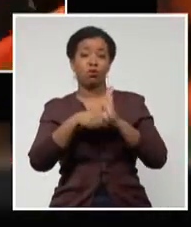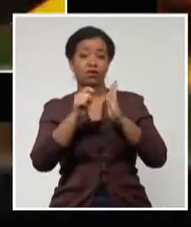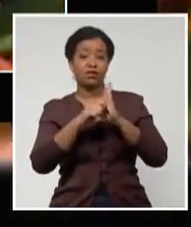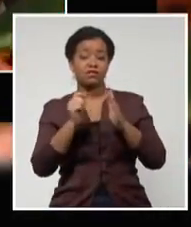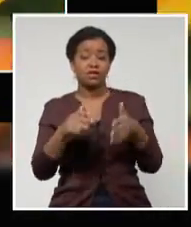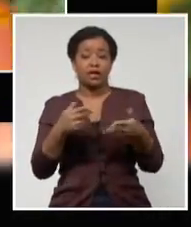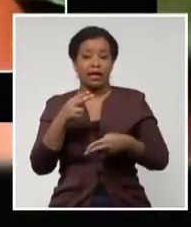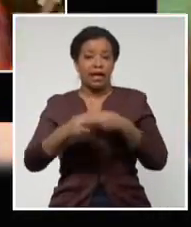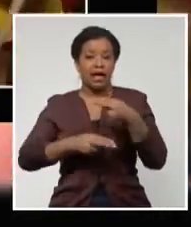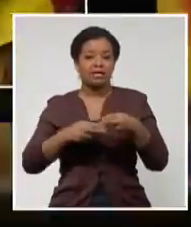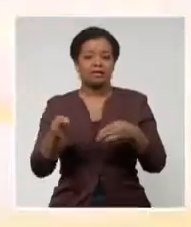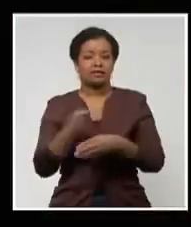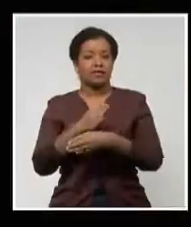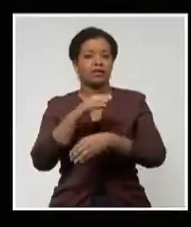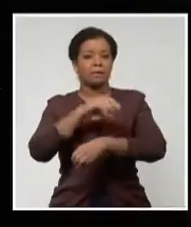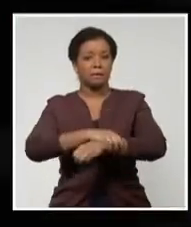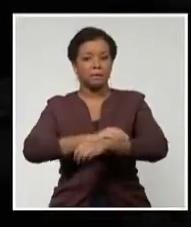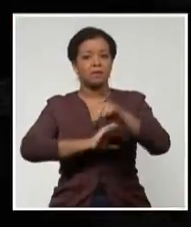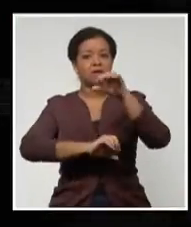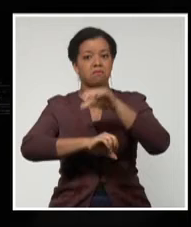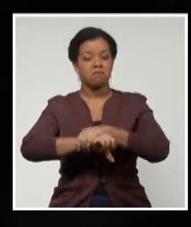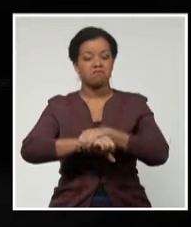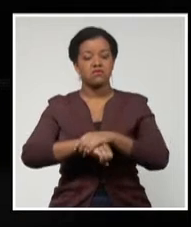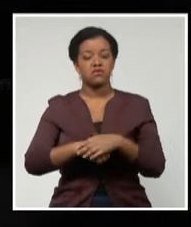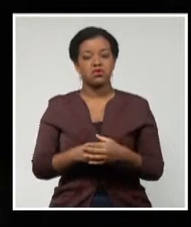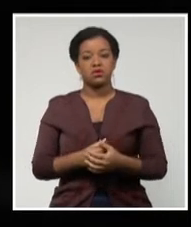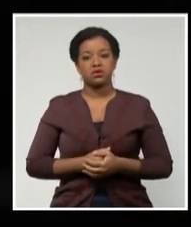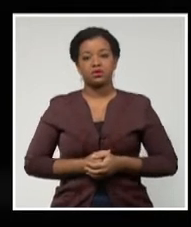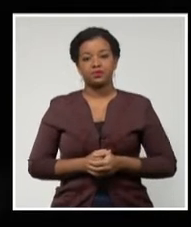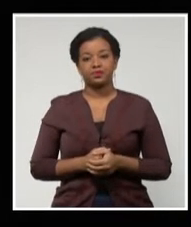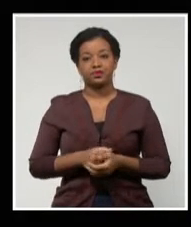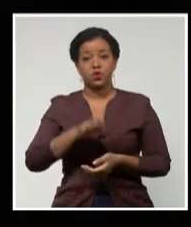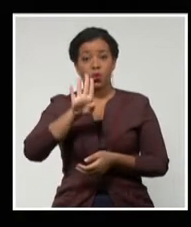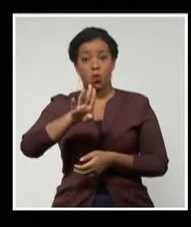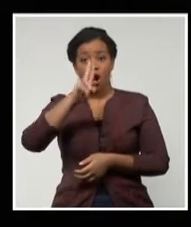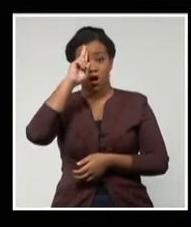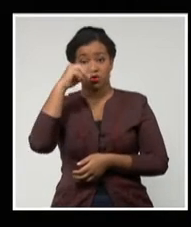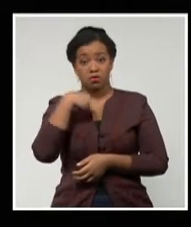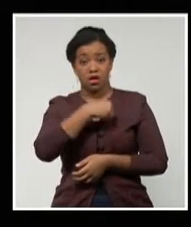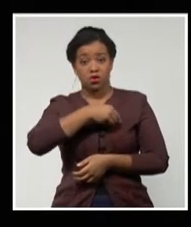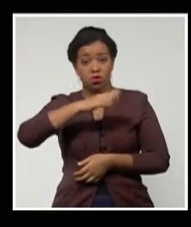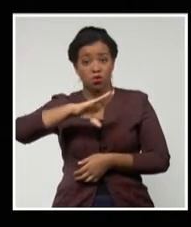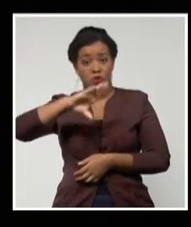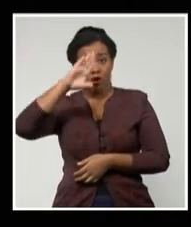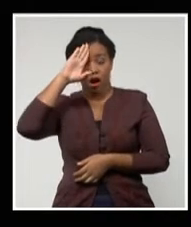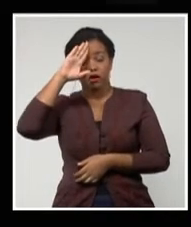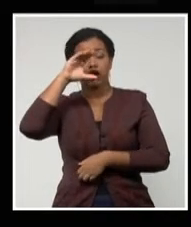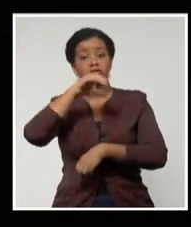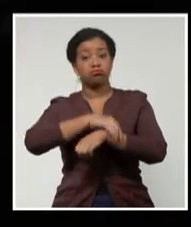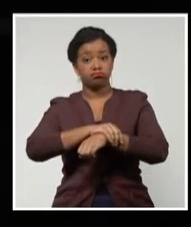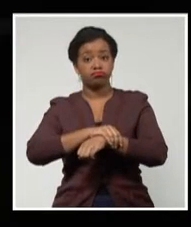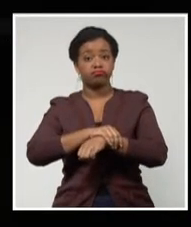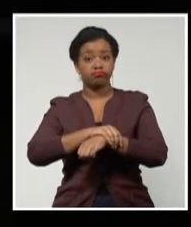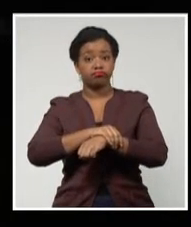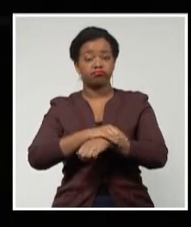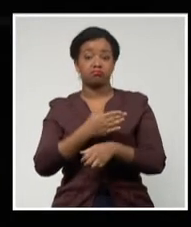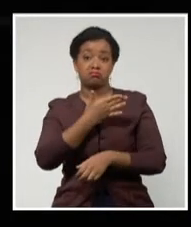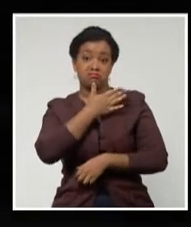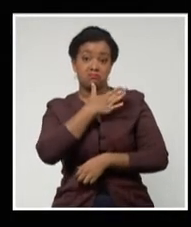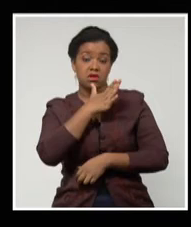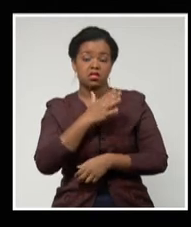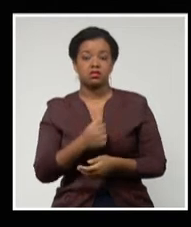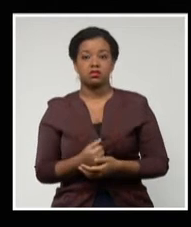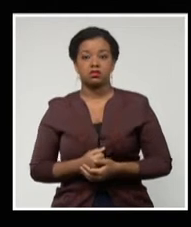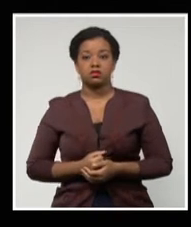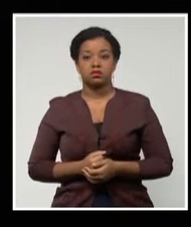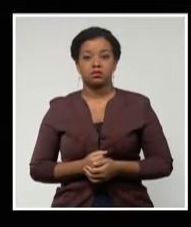allanamientos y detenciones. Se ha capturado 4 médicos cubanos, presuntos médicos cubanos, tienes toda la razón,